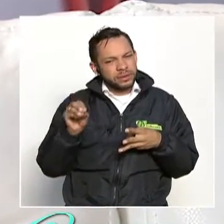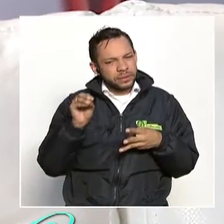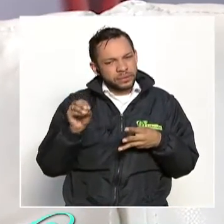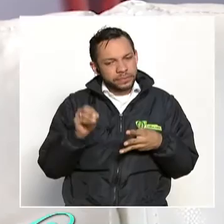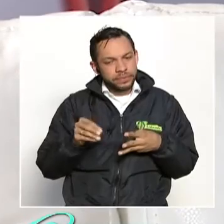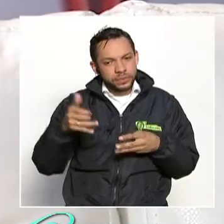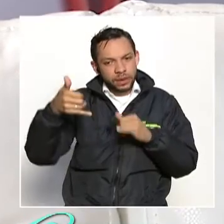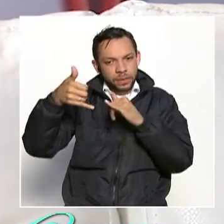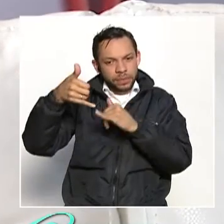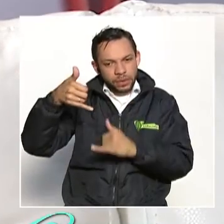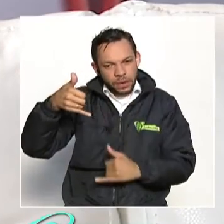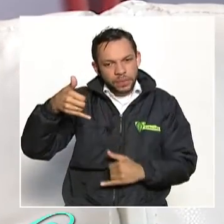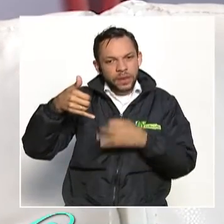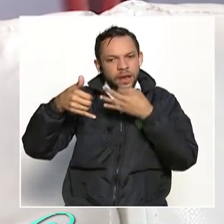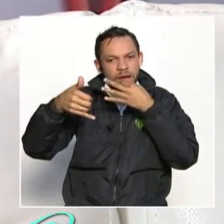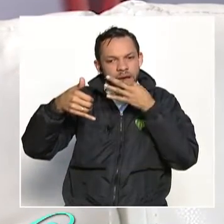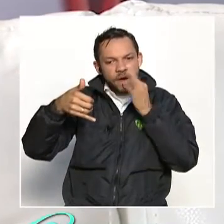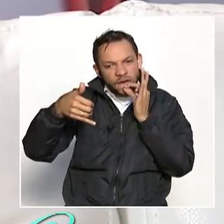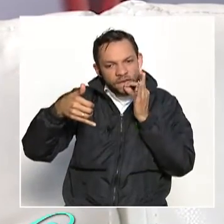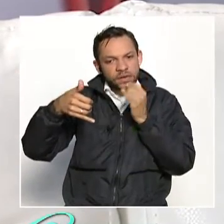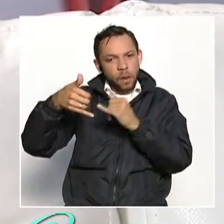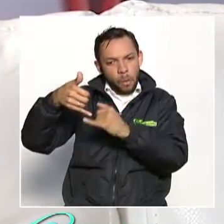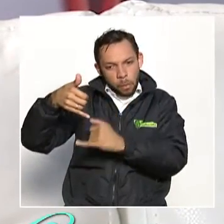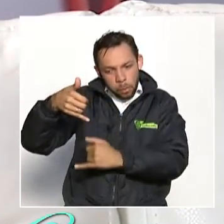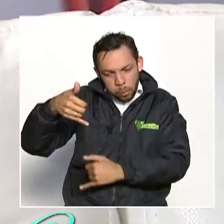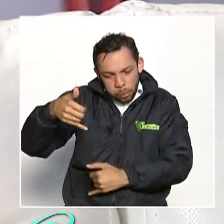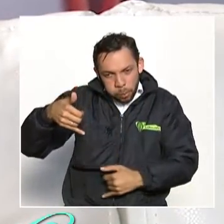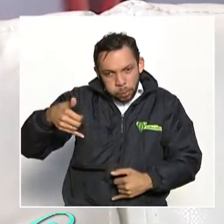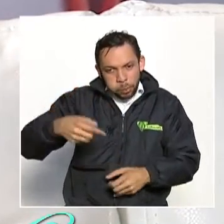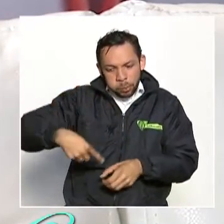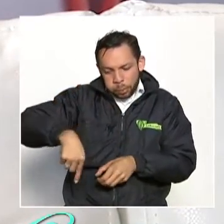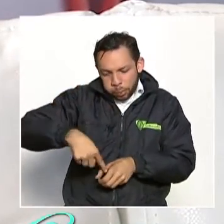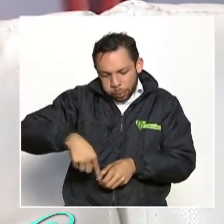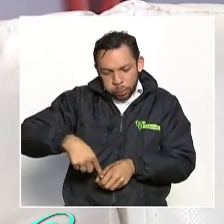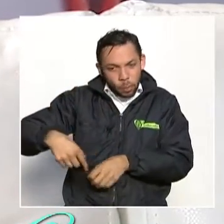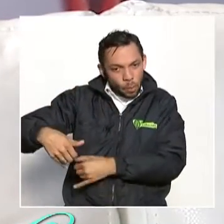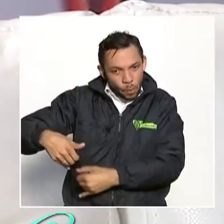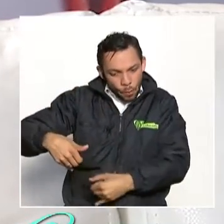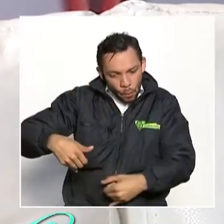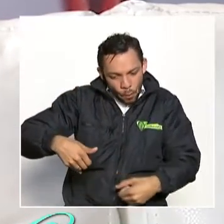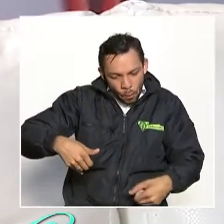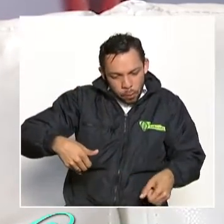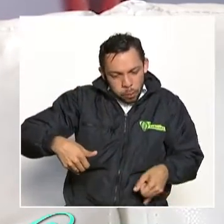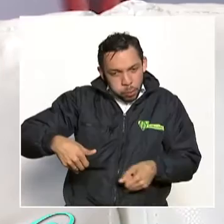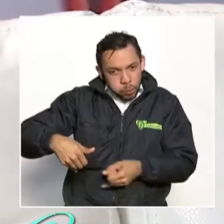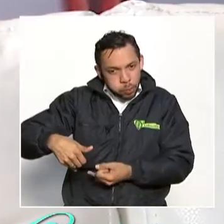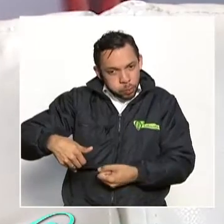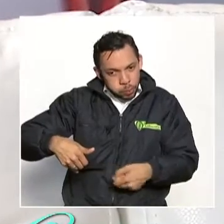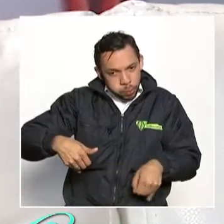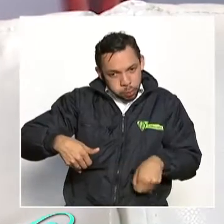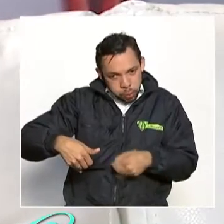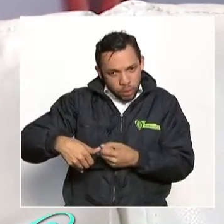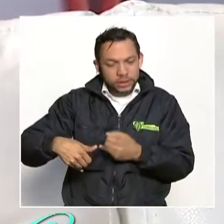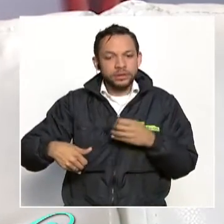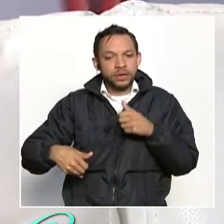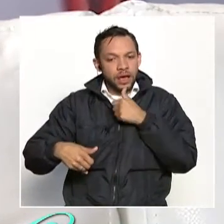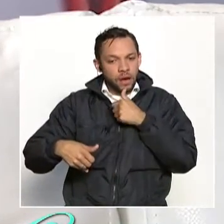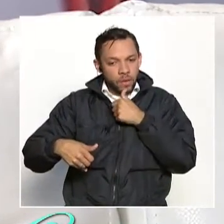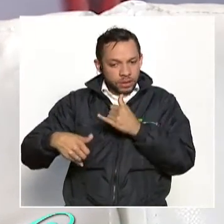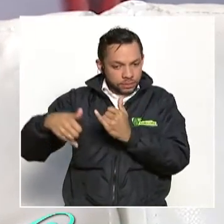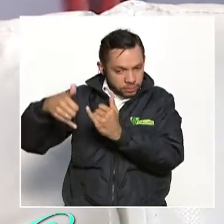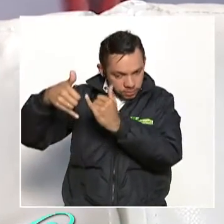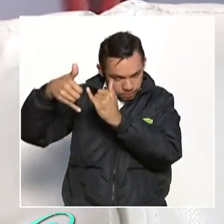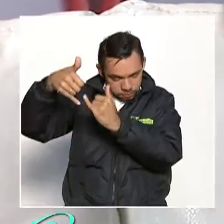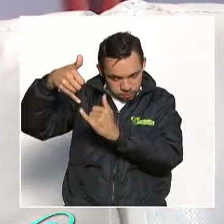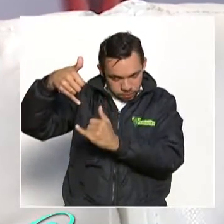los enemas o las irrigaciones del colon, como se llama en medicina, irrigaciones del colon, o colónicas o